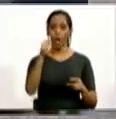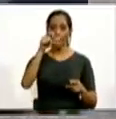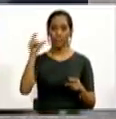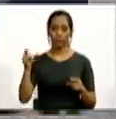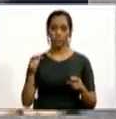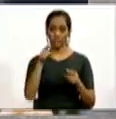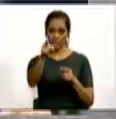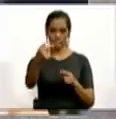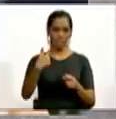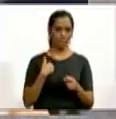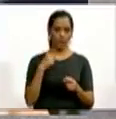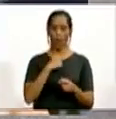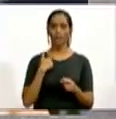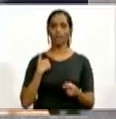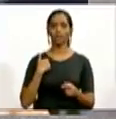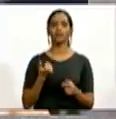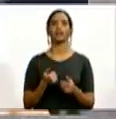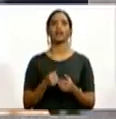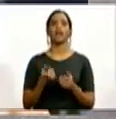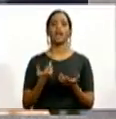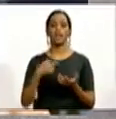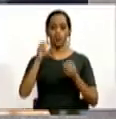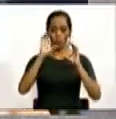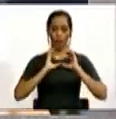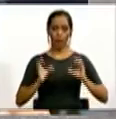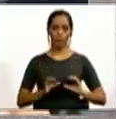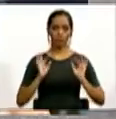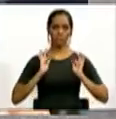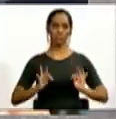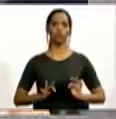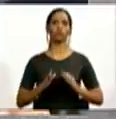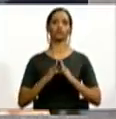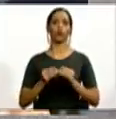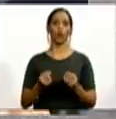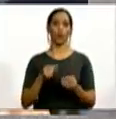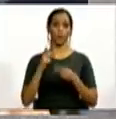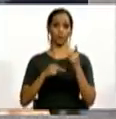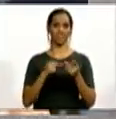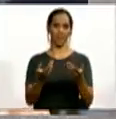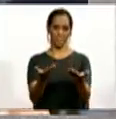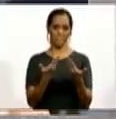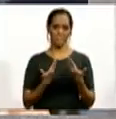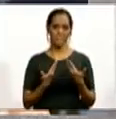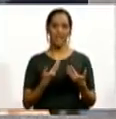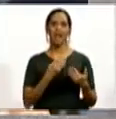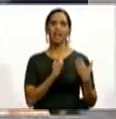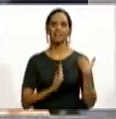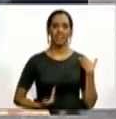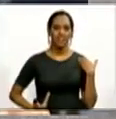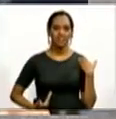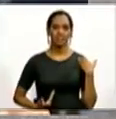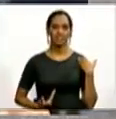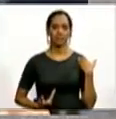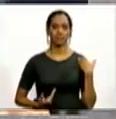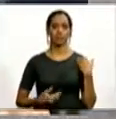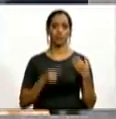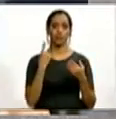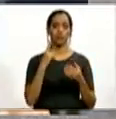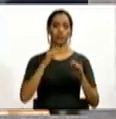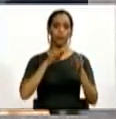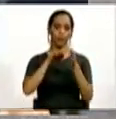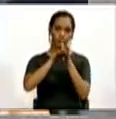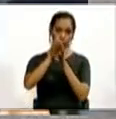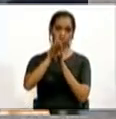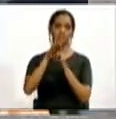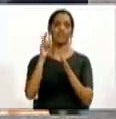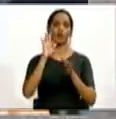claro, cualquiera, claro, que la propiedad inicia desde el cuerpo físico, sí, y todo lo que produces te pertenece. Sí, sí. Y es la única forma de generar progreso y la